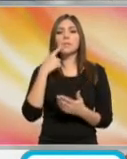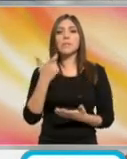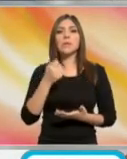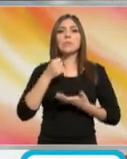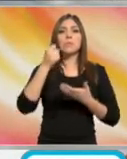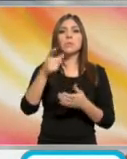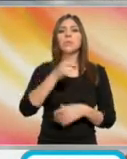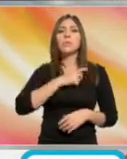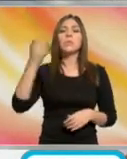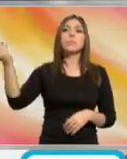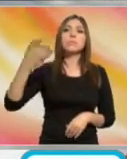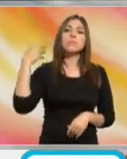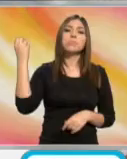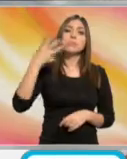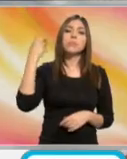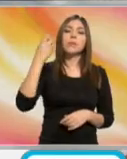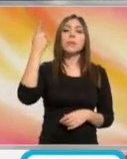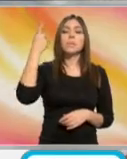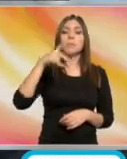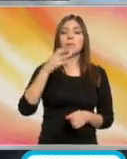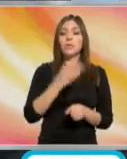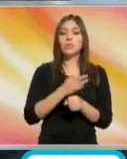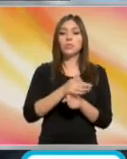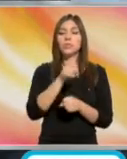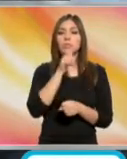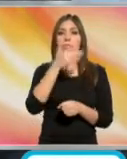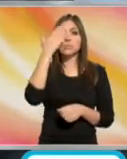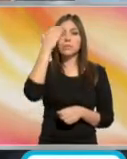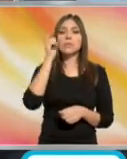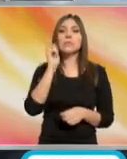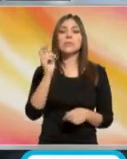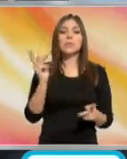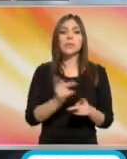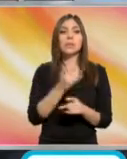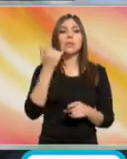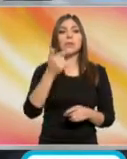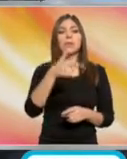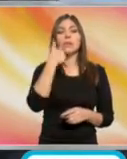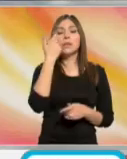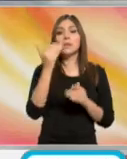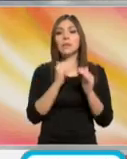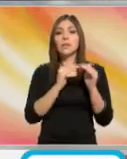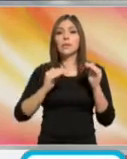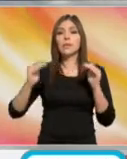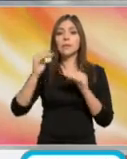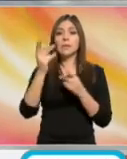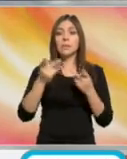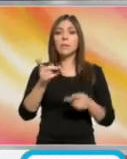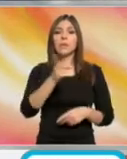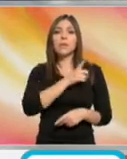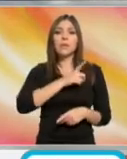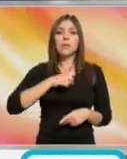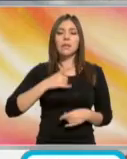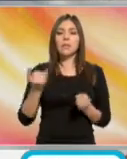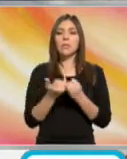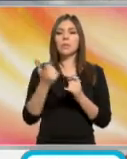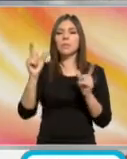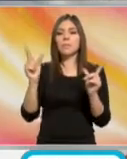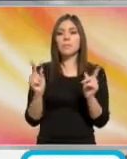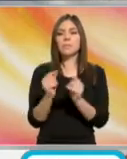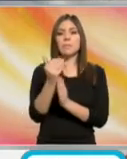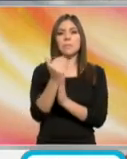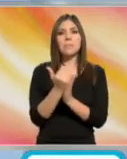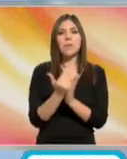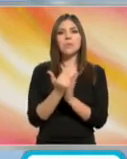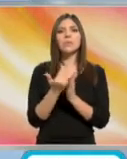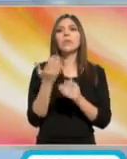discursos, discursos y discursos. Sí. Y para hacer estos incrementos que él planea, también tiene que hacer recortes. Sí. En este momento lo que